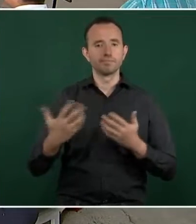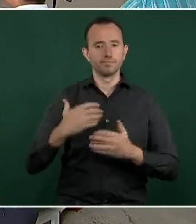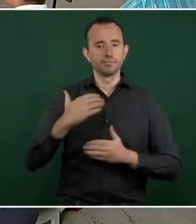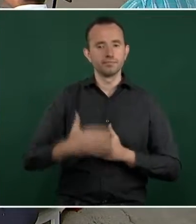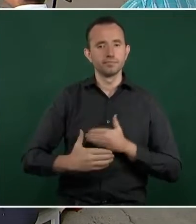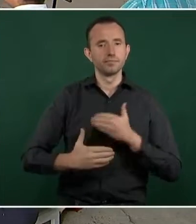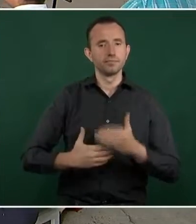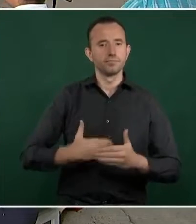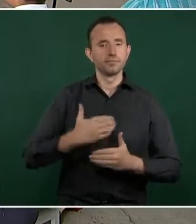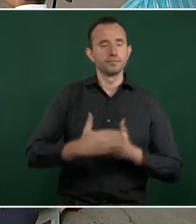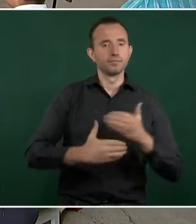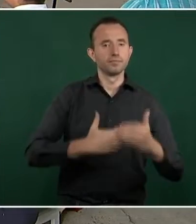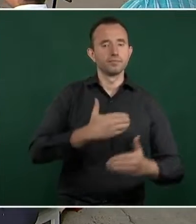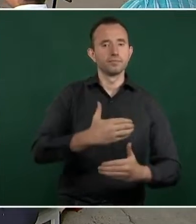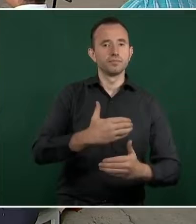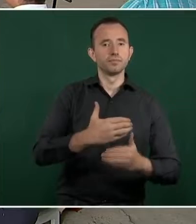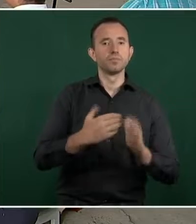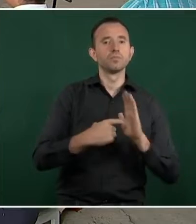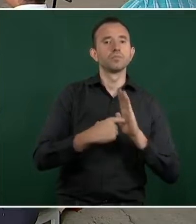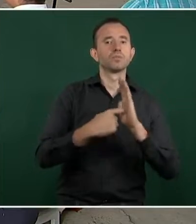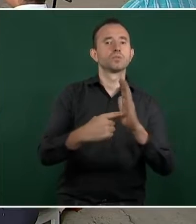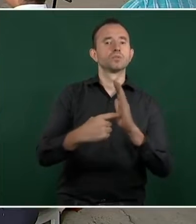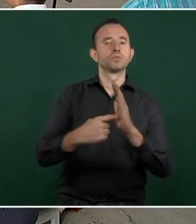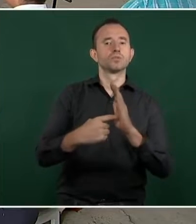estos son los hechos.